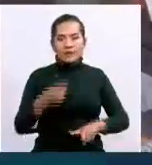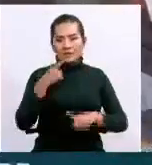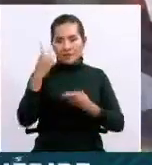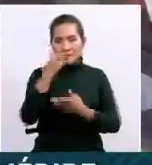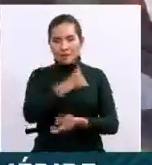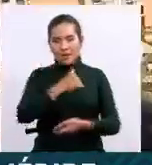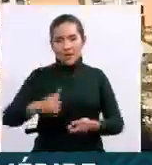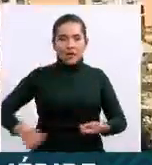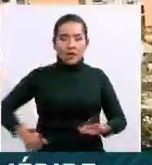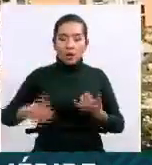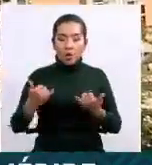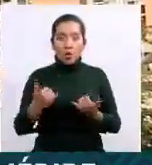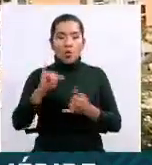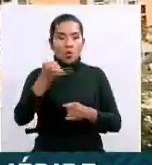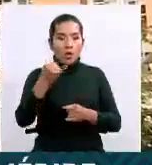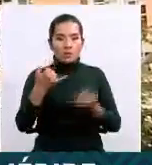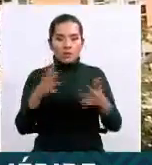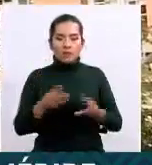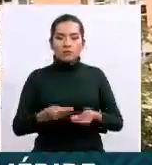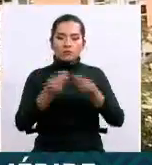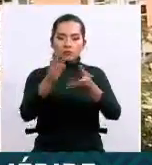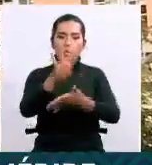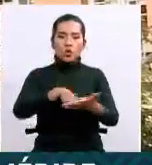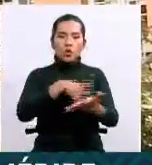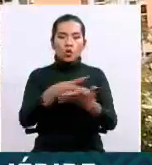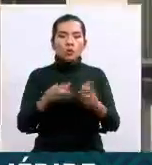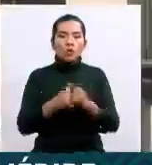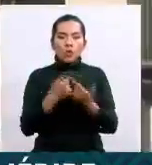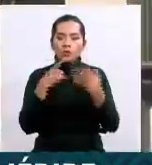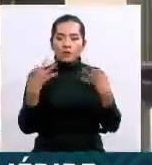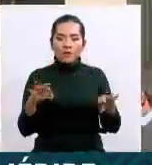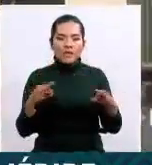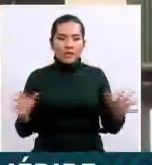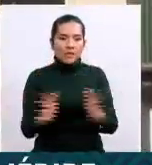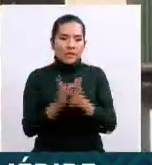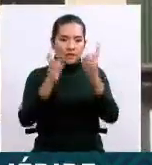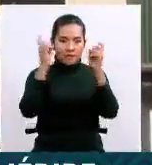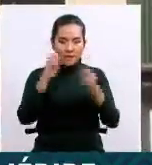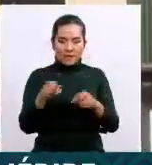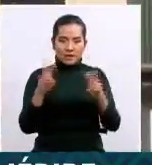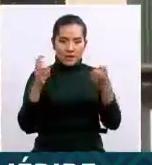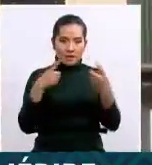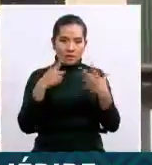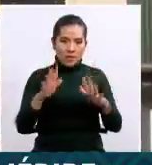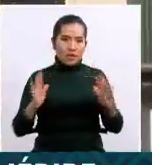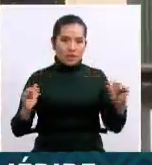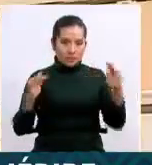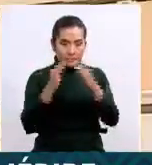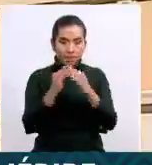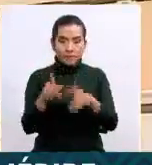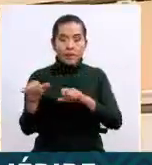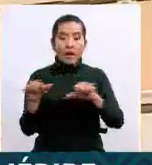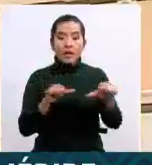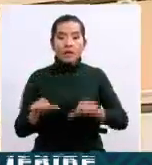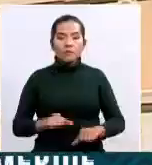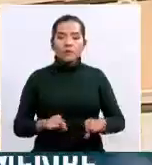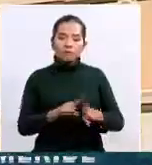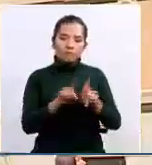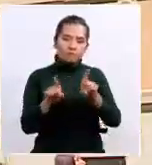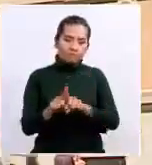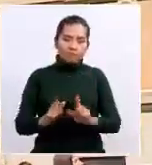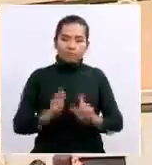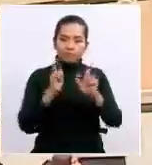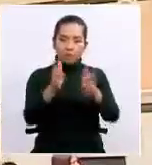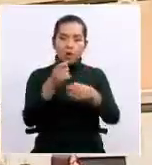Arias, presentó este jueves su cronograma de festejos para conmemorar los 213 años de la efeméride paseña. Las actividades también incluyen la entrega de